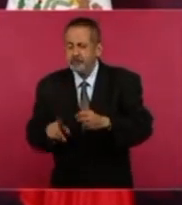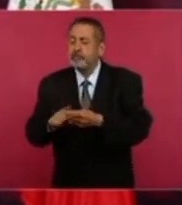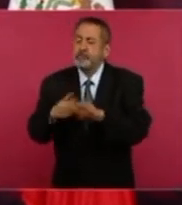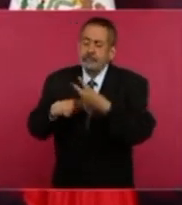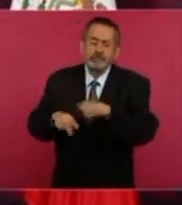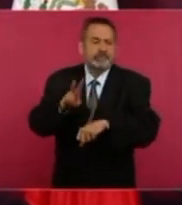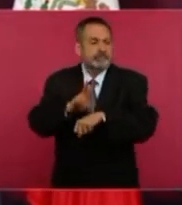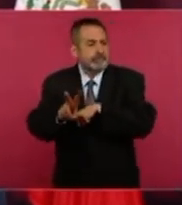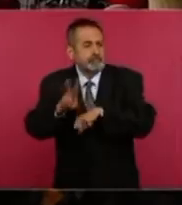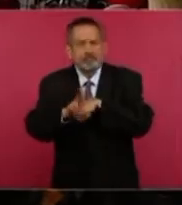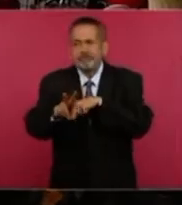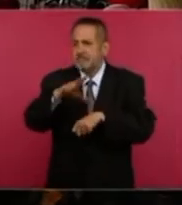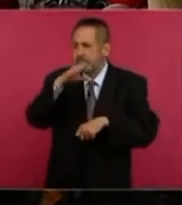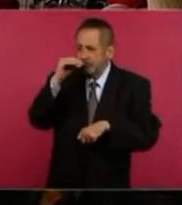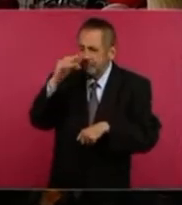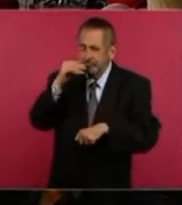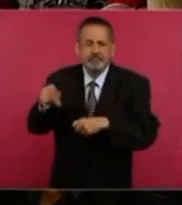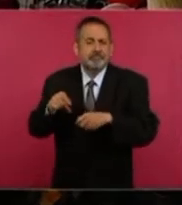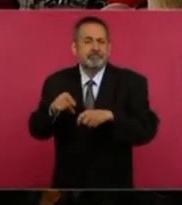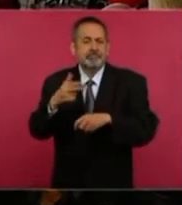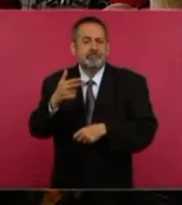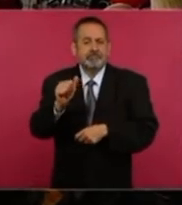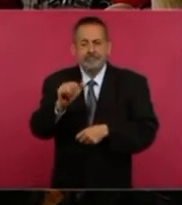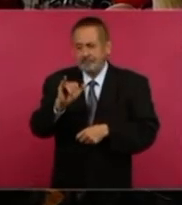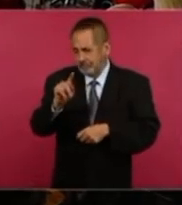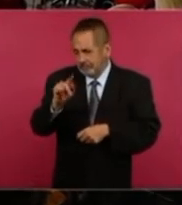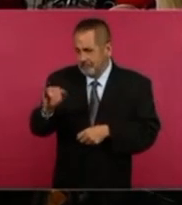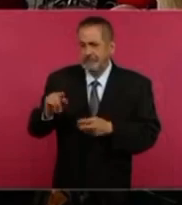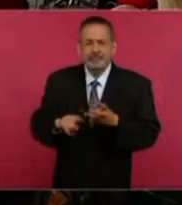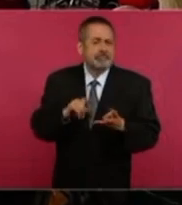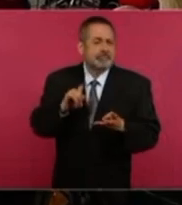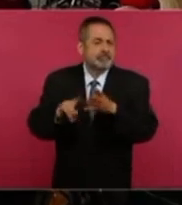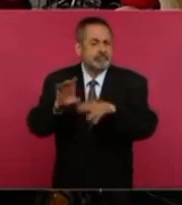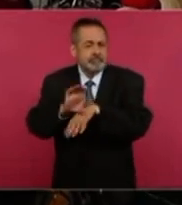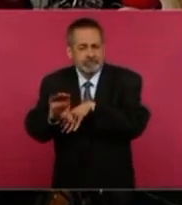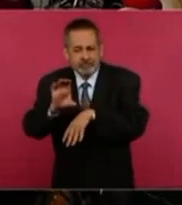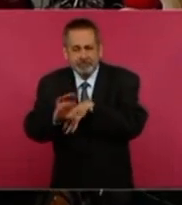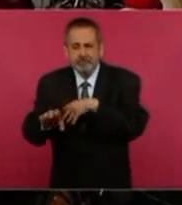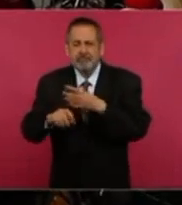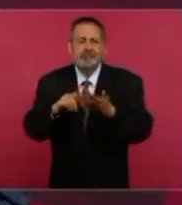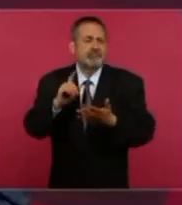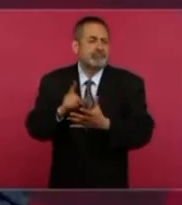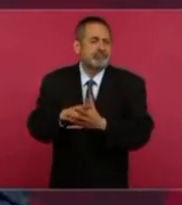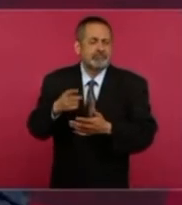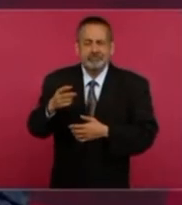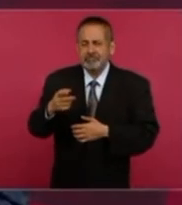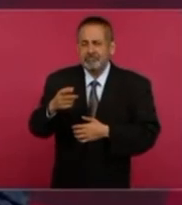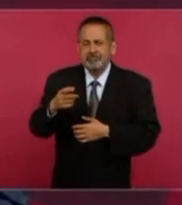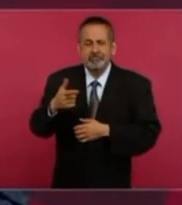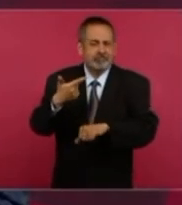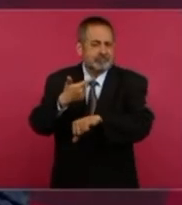venezolanos, cubanos, haitianos, colombianos, guatemaltecos,